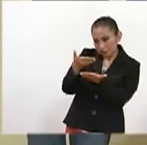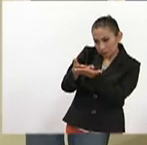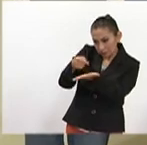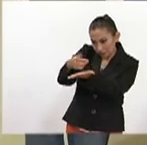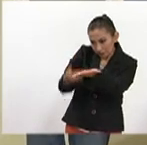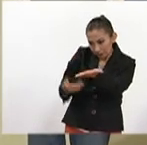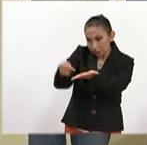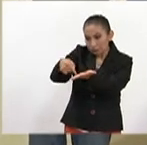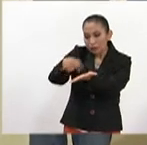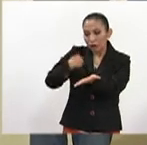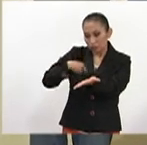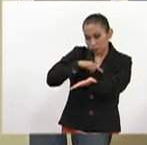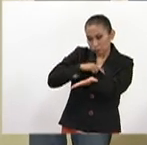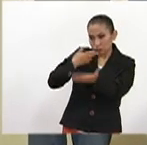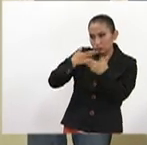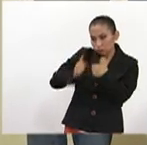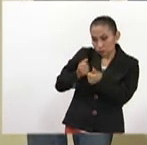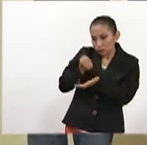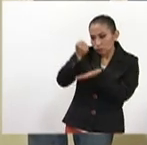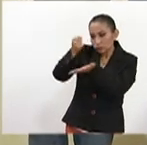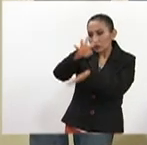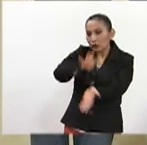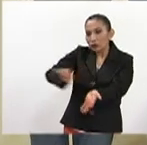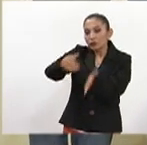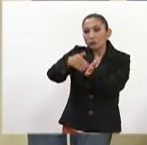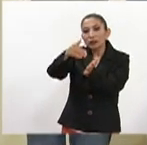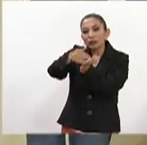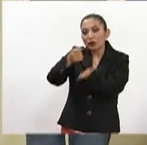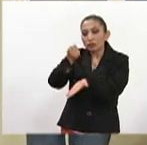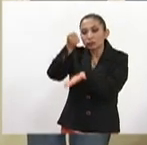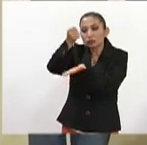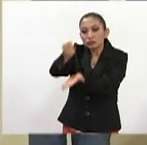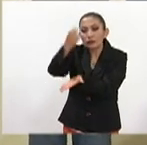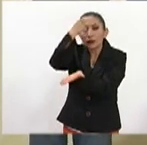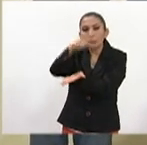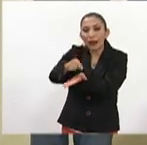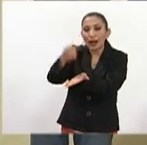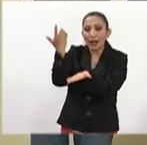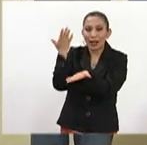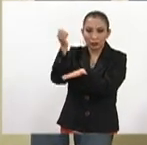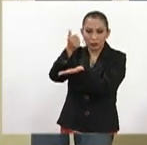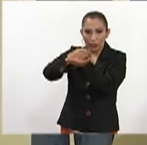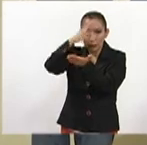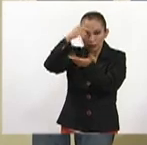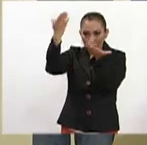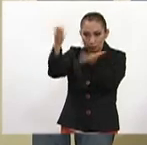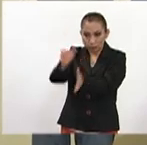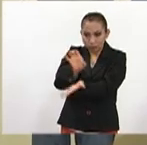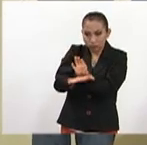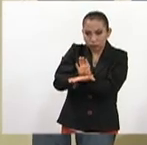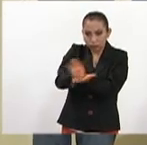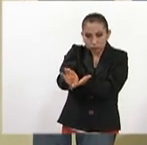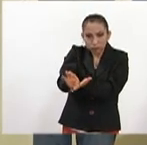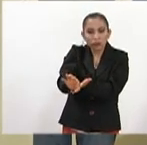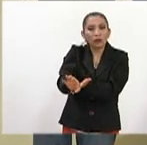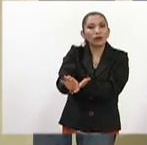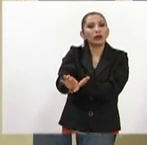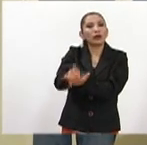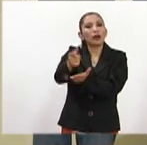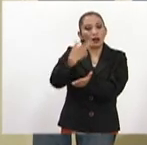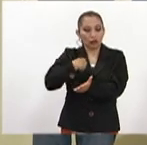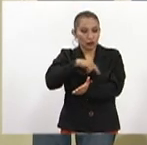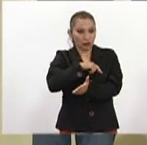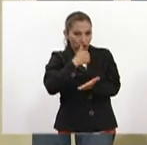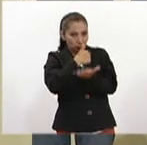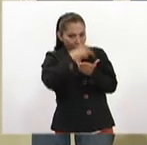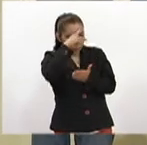es ellos van a colocar 400 millones a la cuenta de la Ciudad de México y